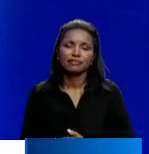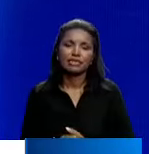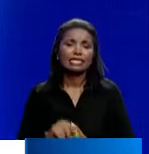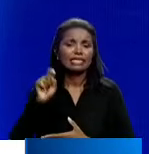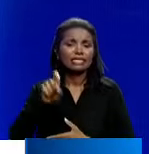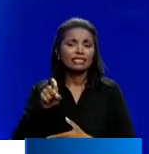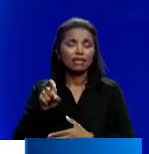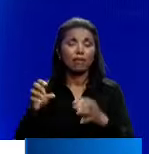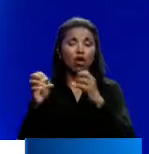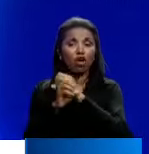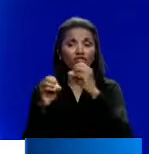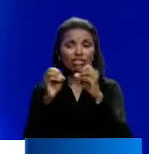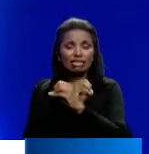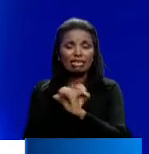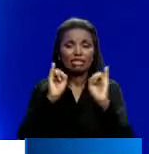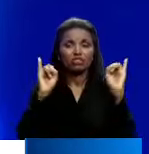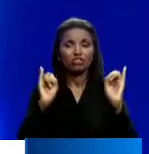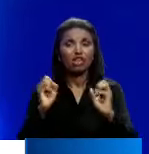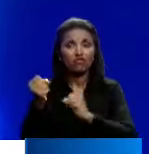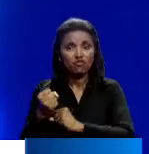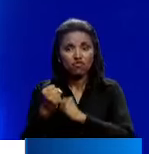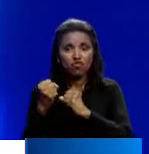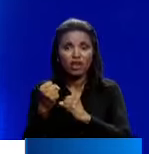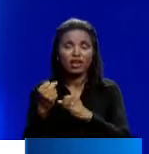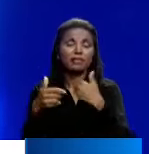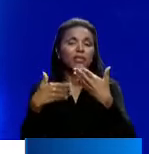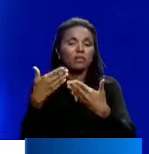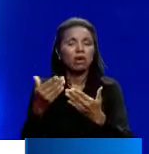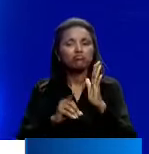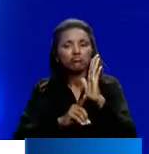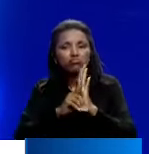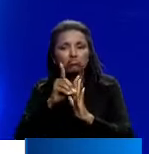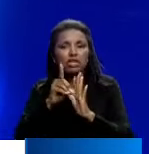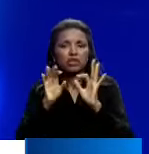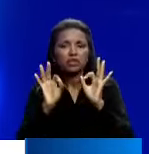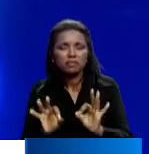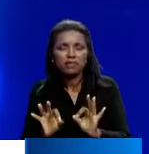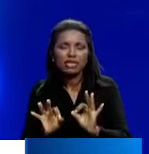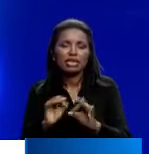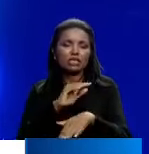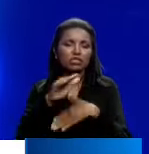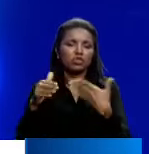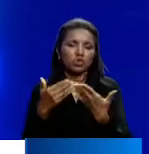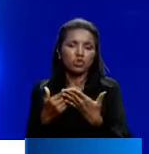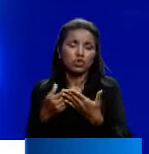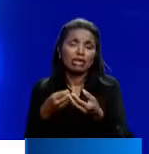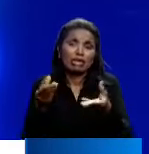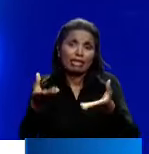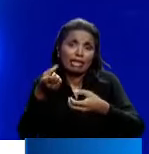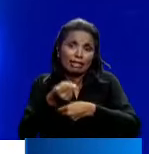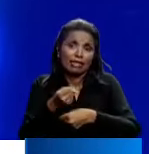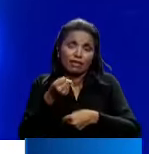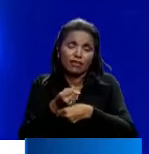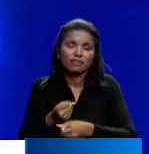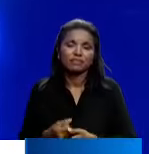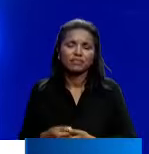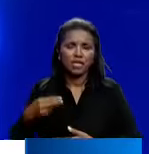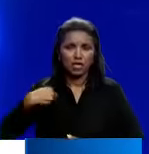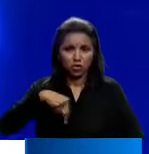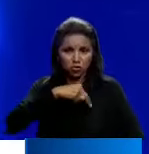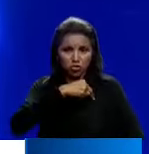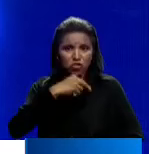y mantener inversión, crecimiento económico, desarrollo sostenible y empleos. Y